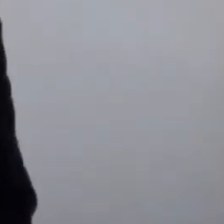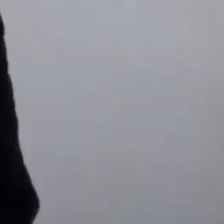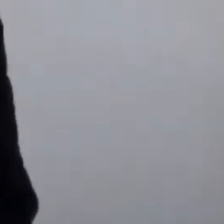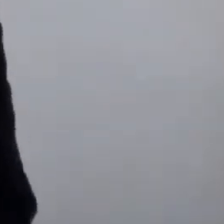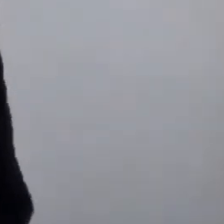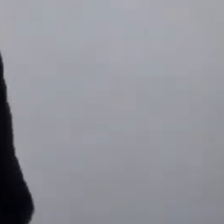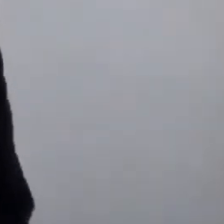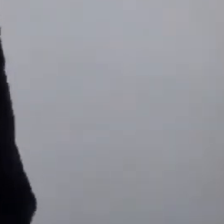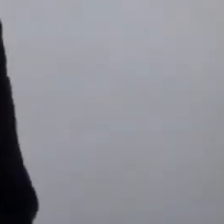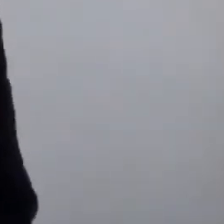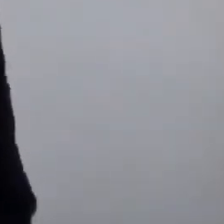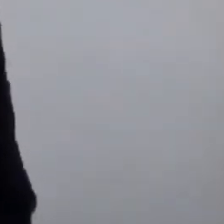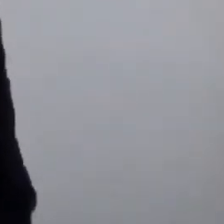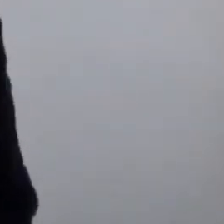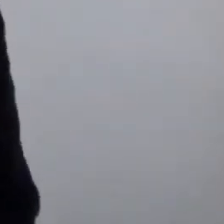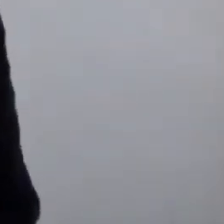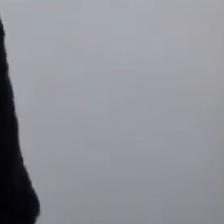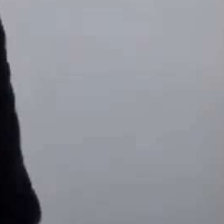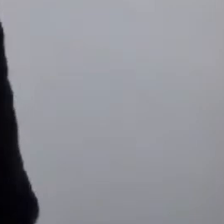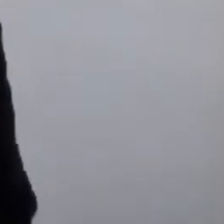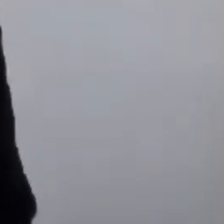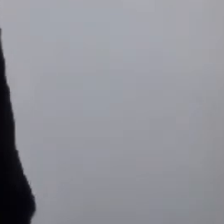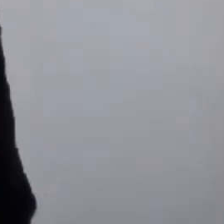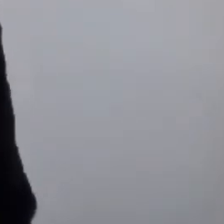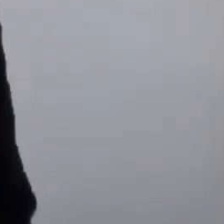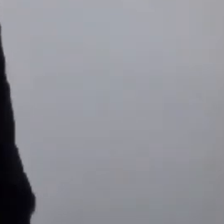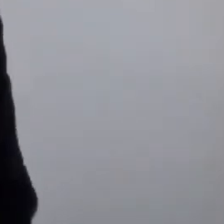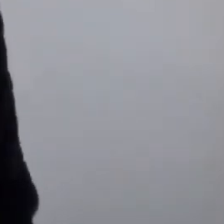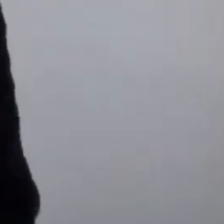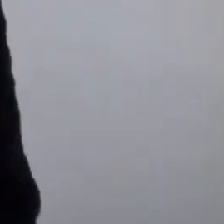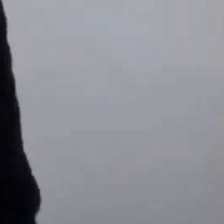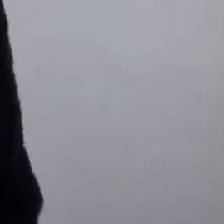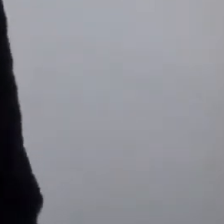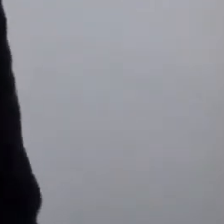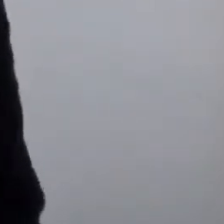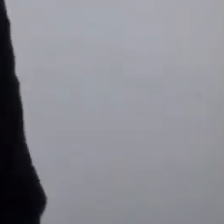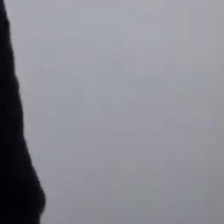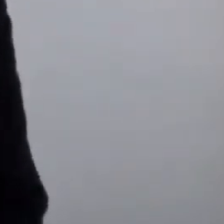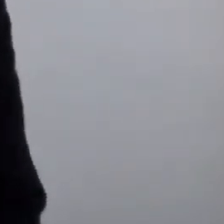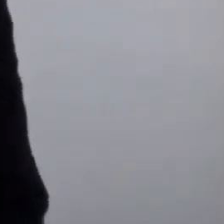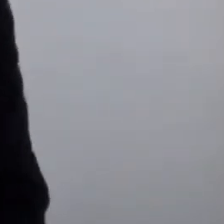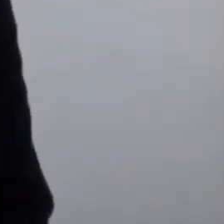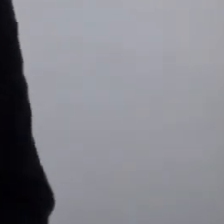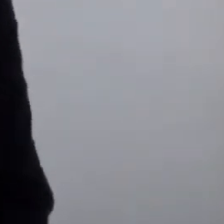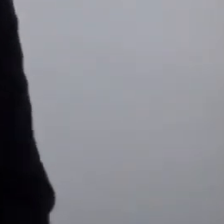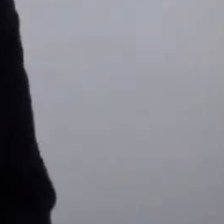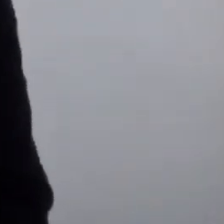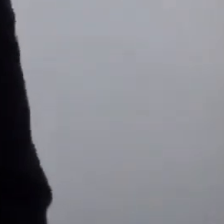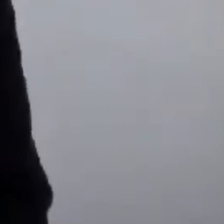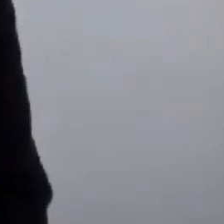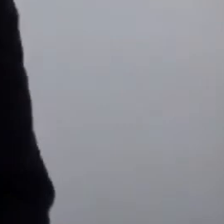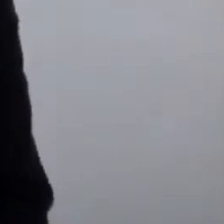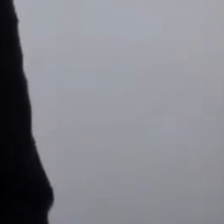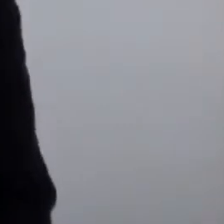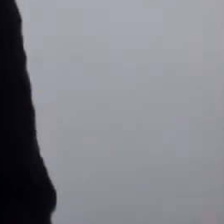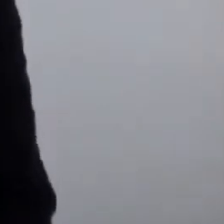centro de nuestra identidad. El 15M reunió sensibilidades diversas, unidas bajo un sentir común de